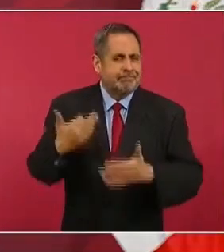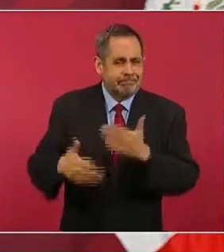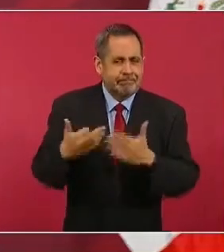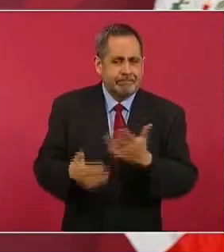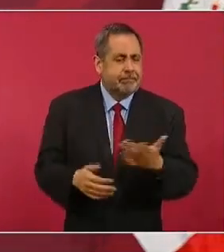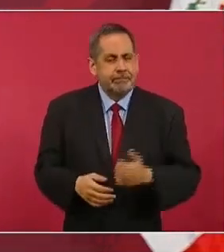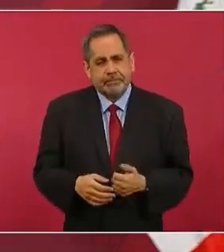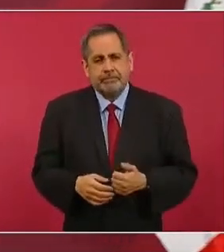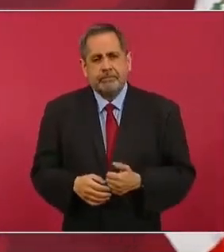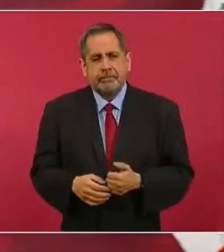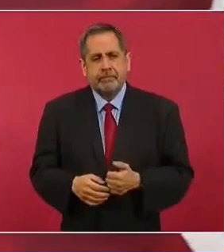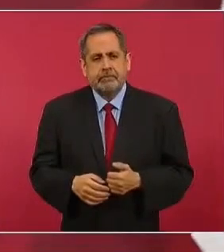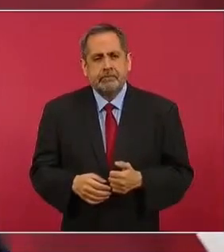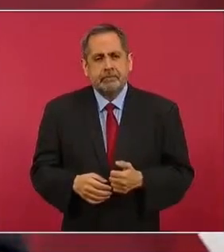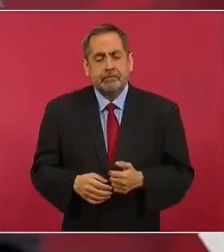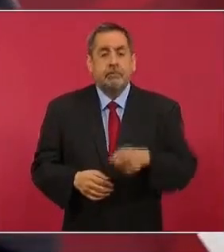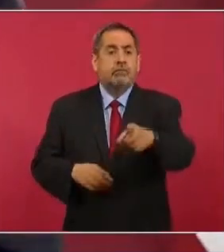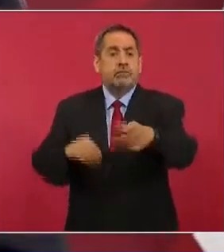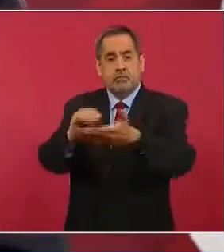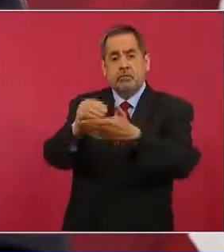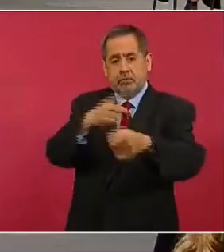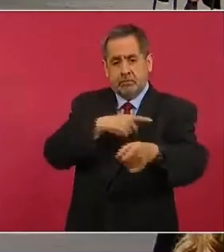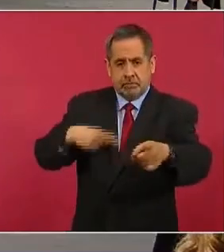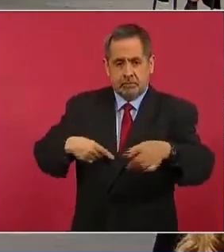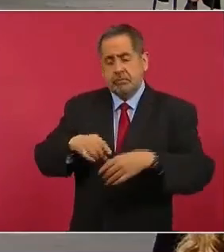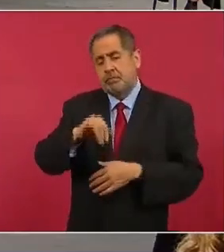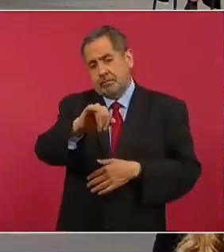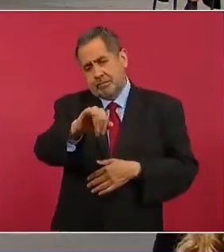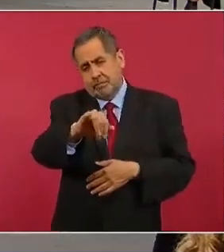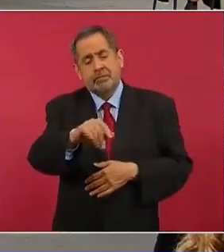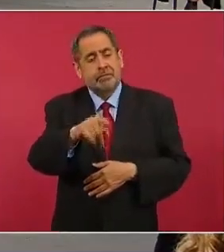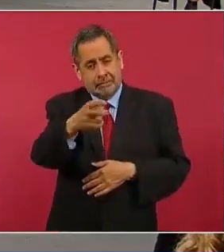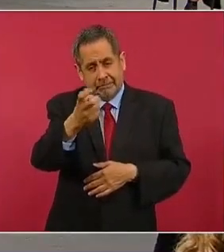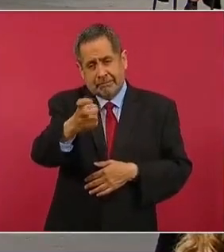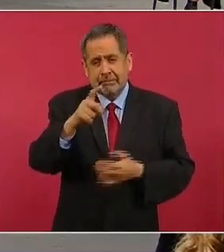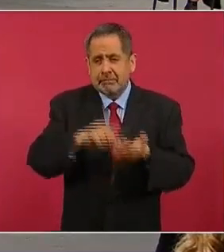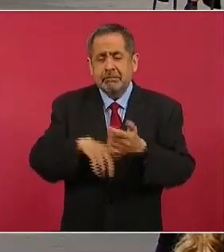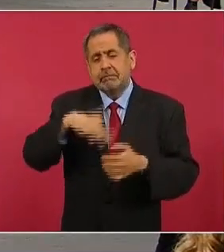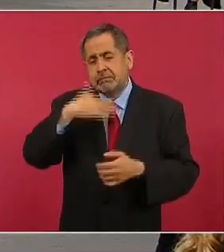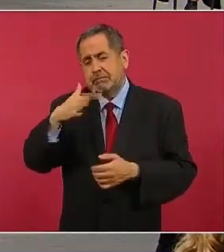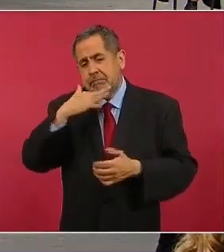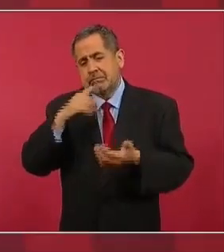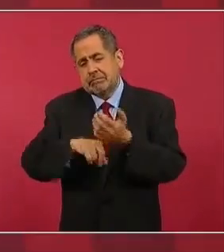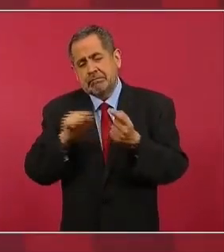estos asuntos sí, no las deben, aparte los tienen mexicanos. que ver con corrupción.